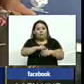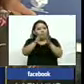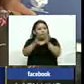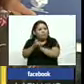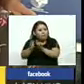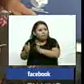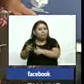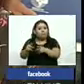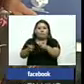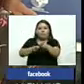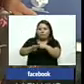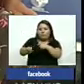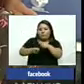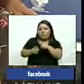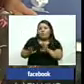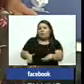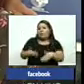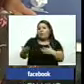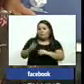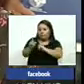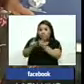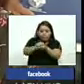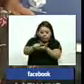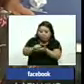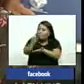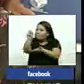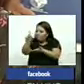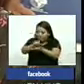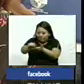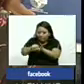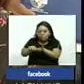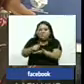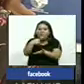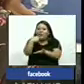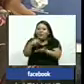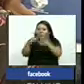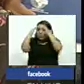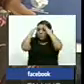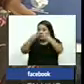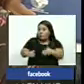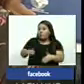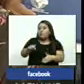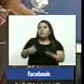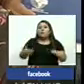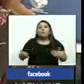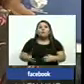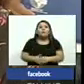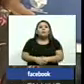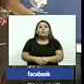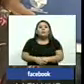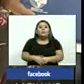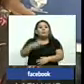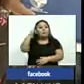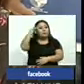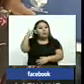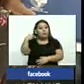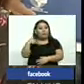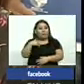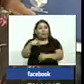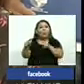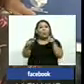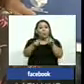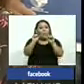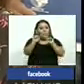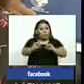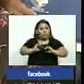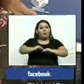y conducir la realización de dicha encuesta, la cual está dirigida en esta ocasión a mujeres en edad reproductiva